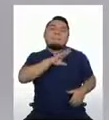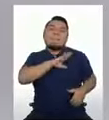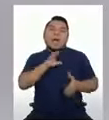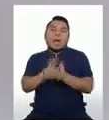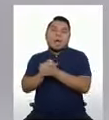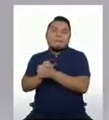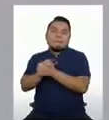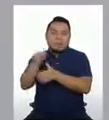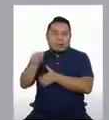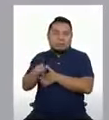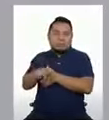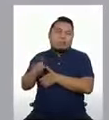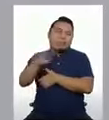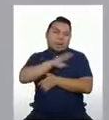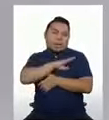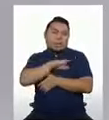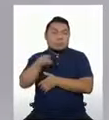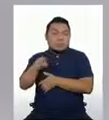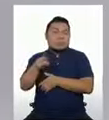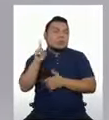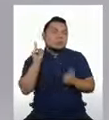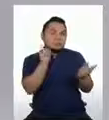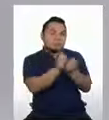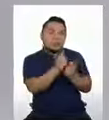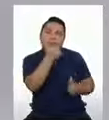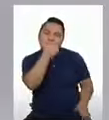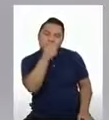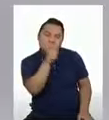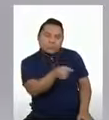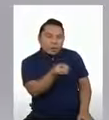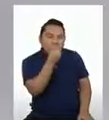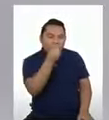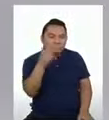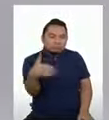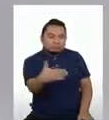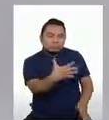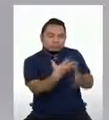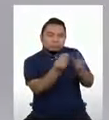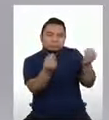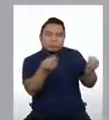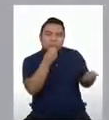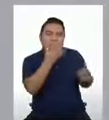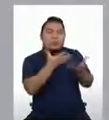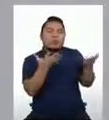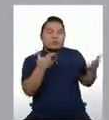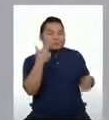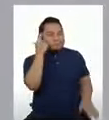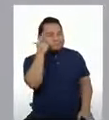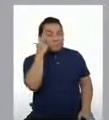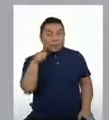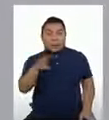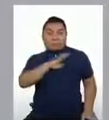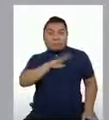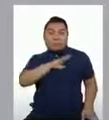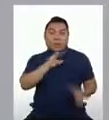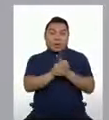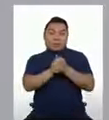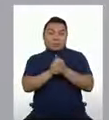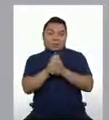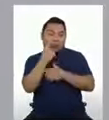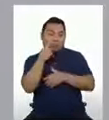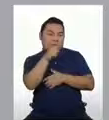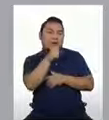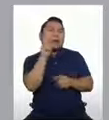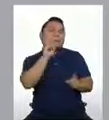sus consecuencias. Un mal amigo sospecha porque encuentra escamas y tenían mucha comida. El mal amigo engaña al